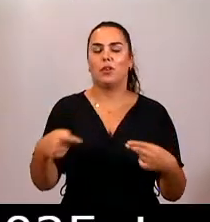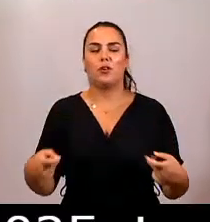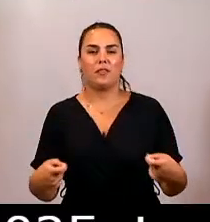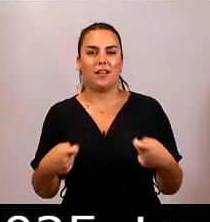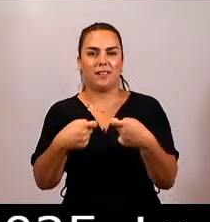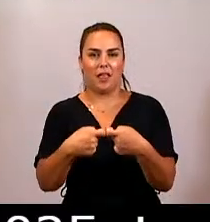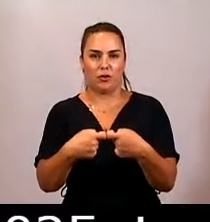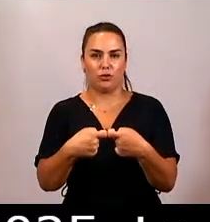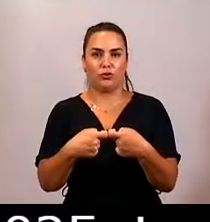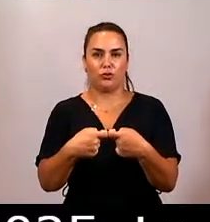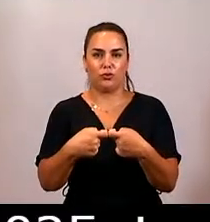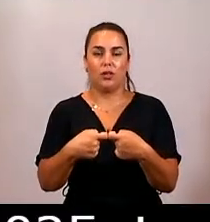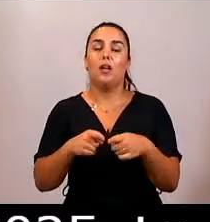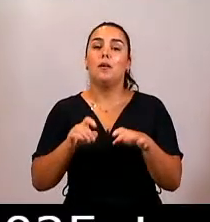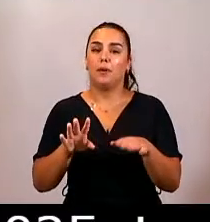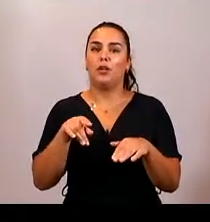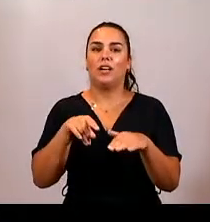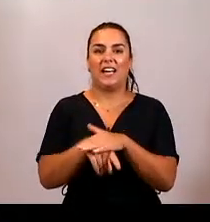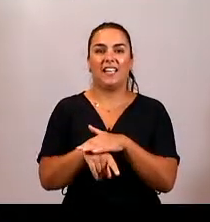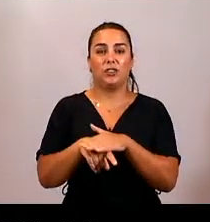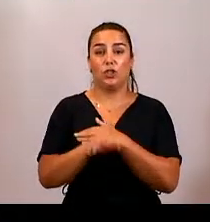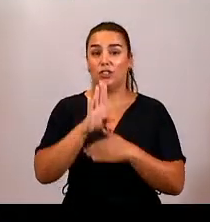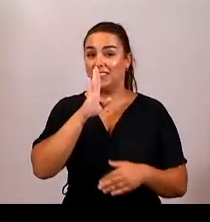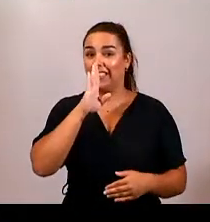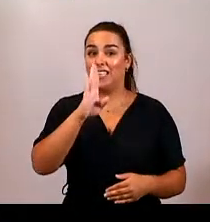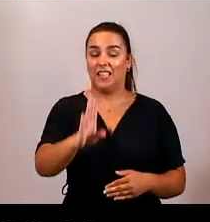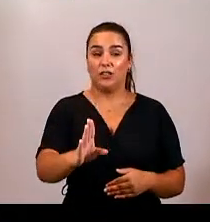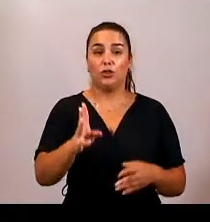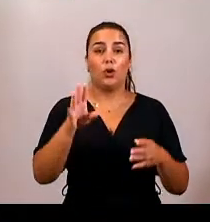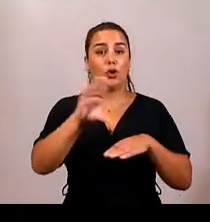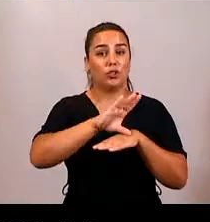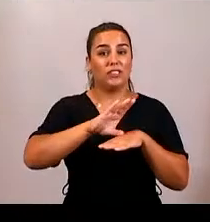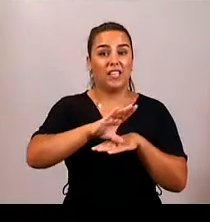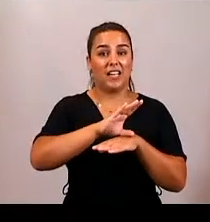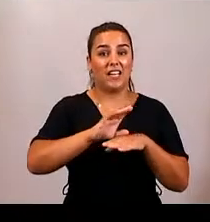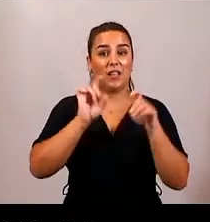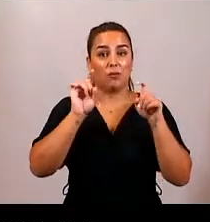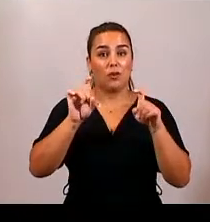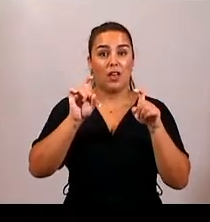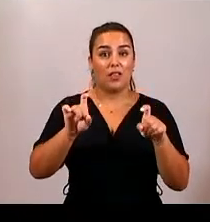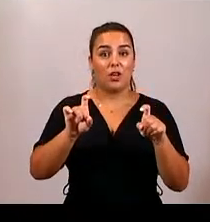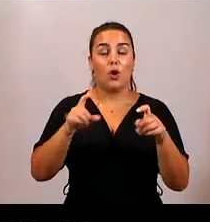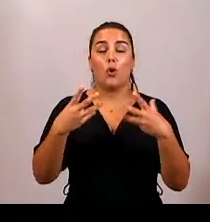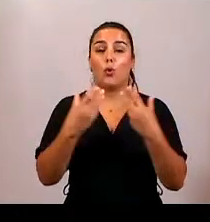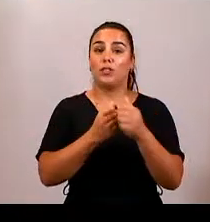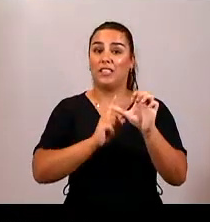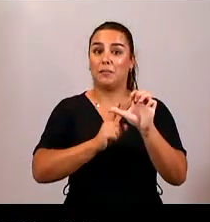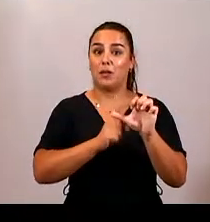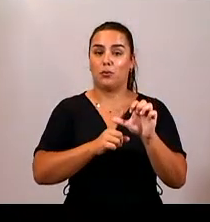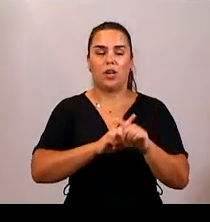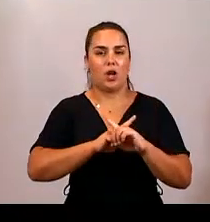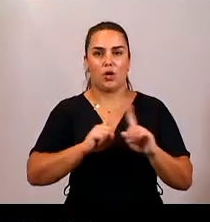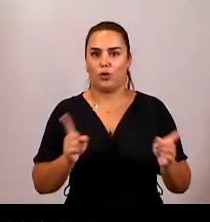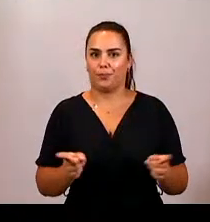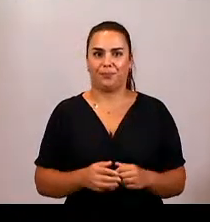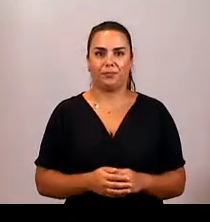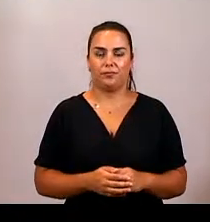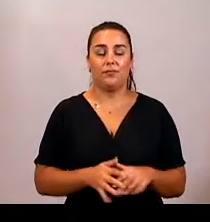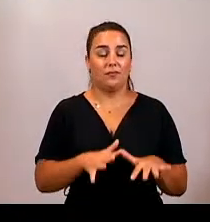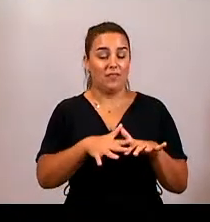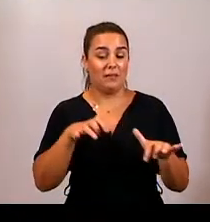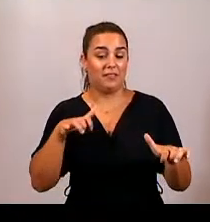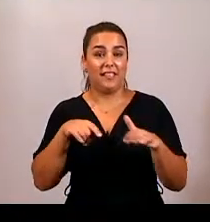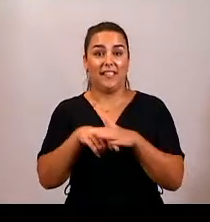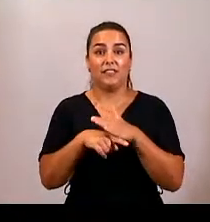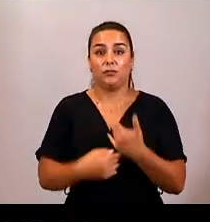concertados que no estén gestionados directamente por la Consejería de Educación de la Junta de Extremadura. En su mayoría, la gestión